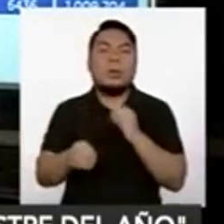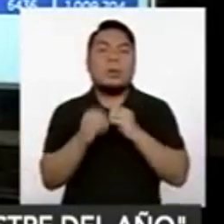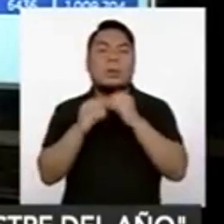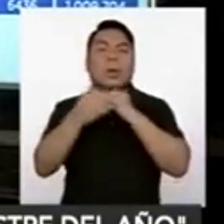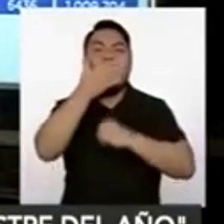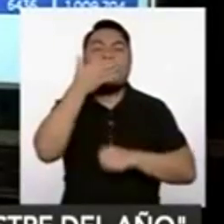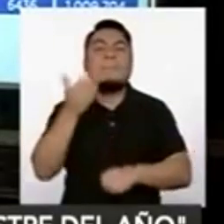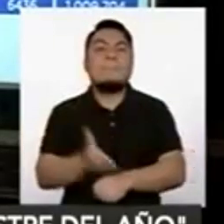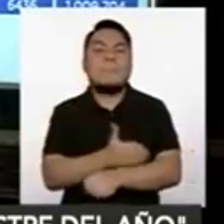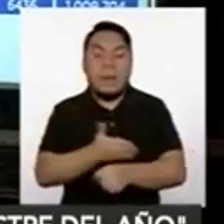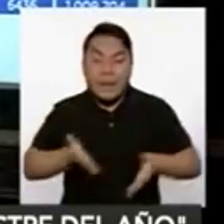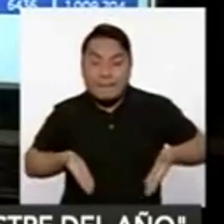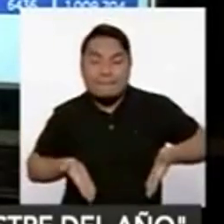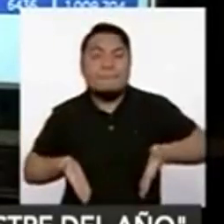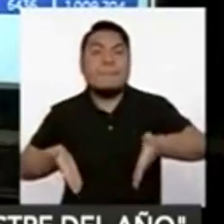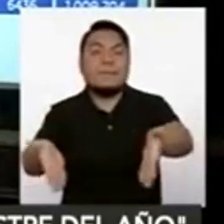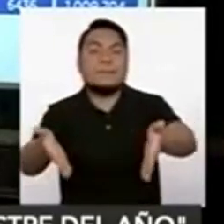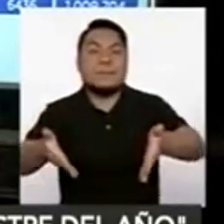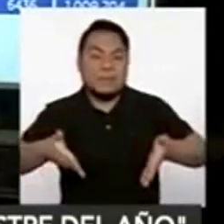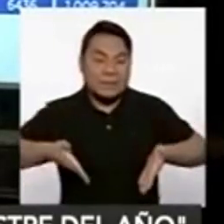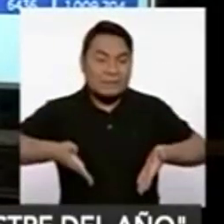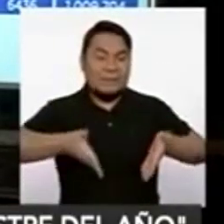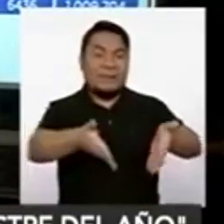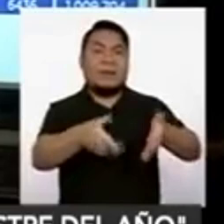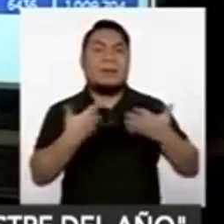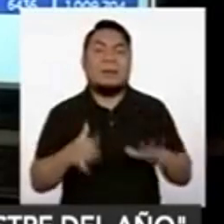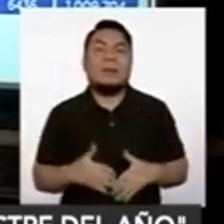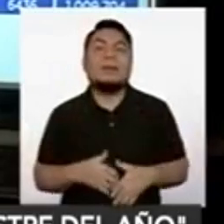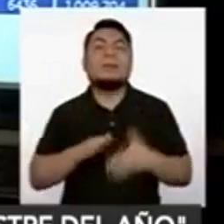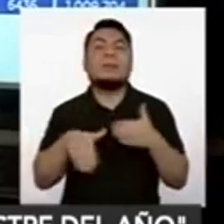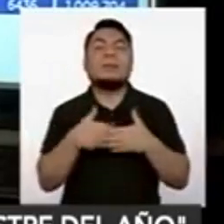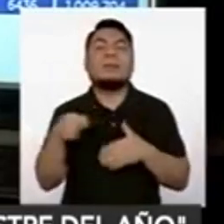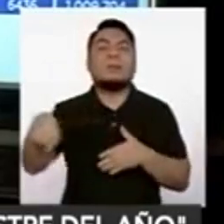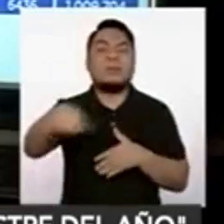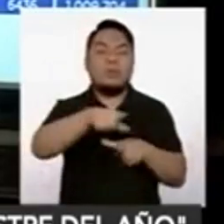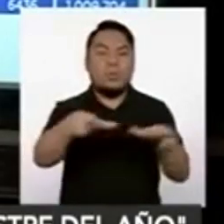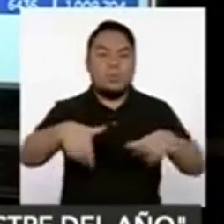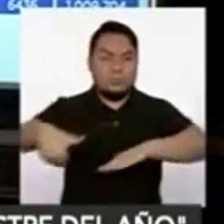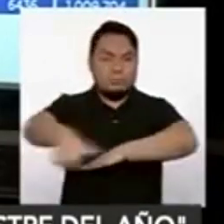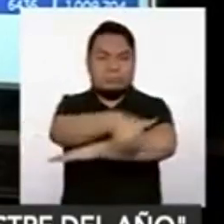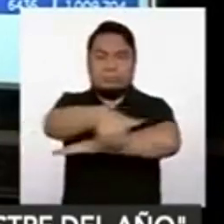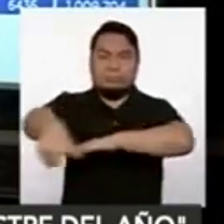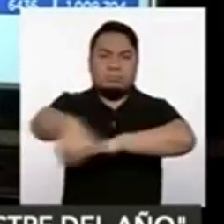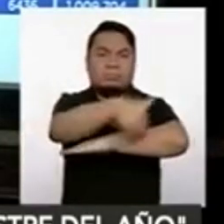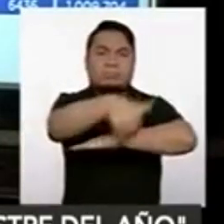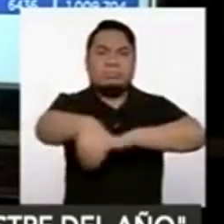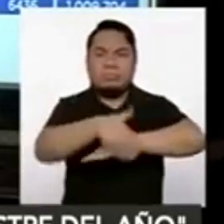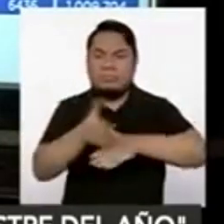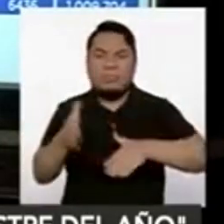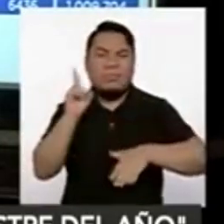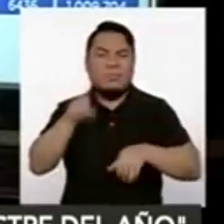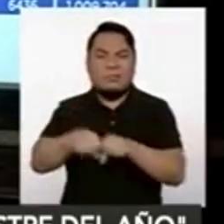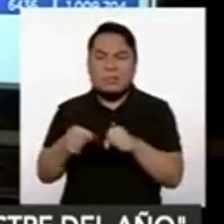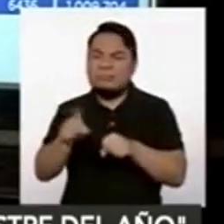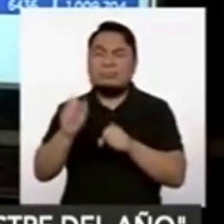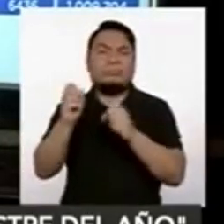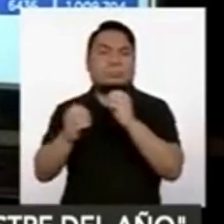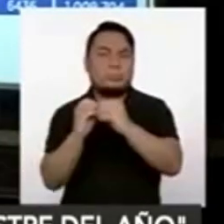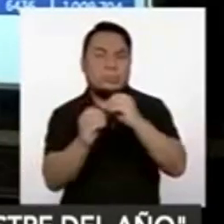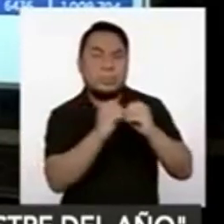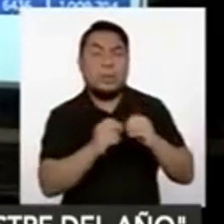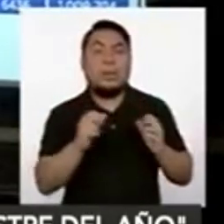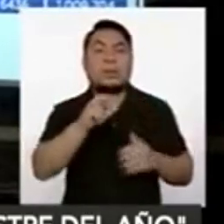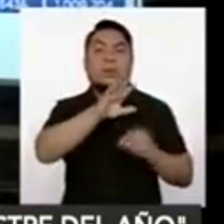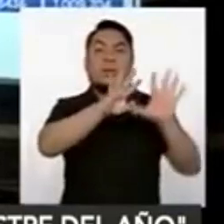y mejoramiento de pistas y veredas e intervenciones en espacios públicos, para con 937